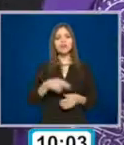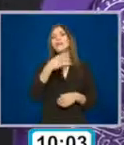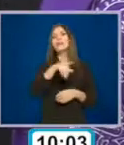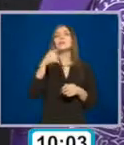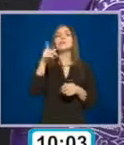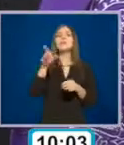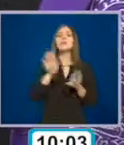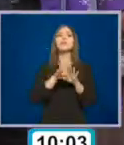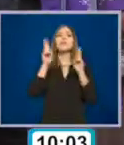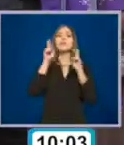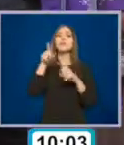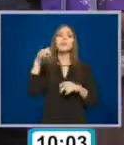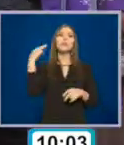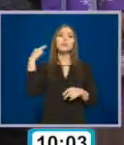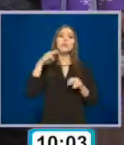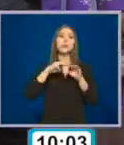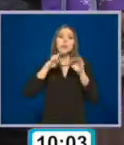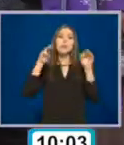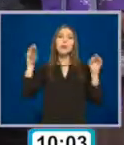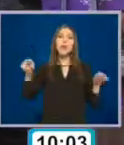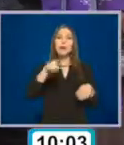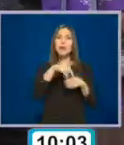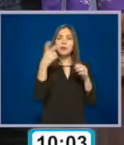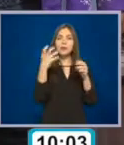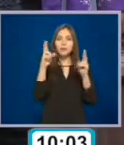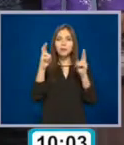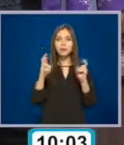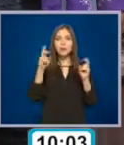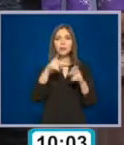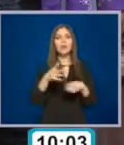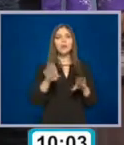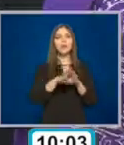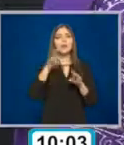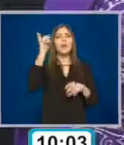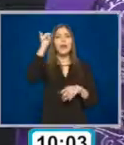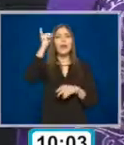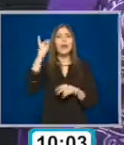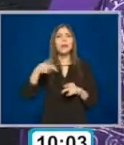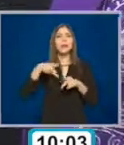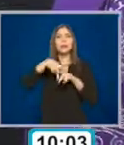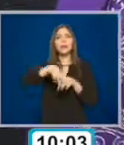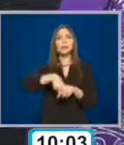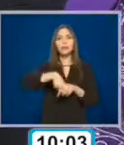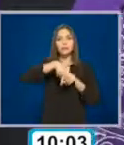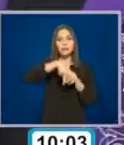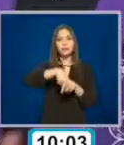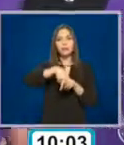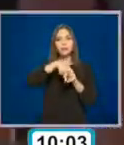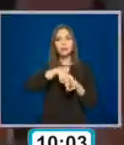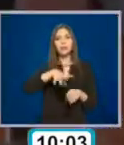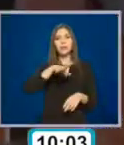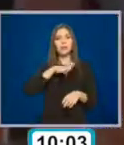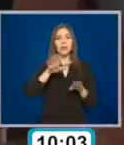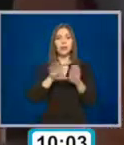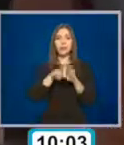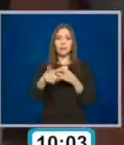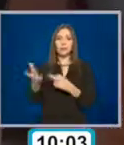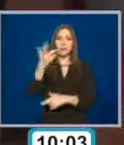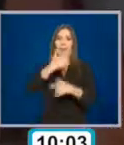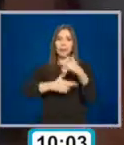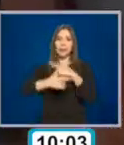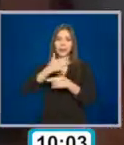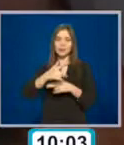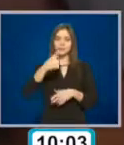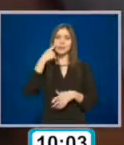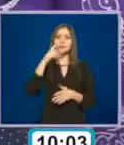Michoacán, pues hubo algunas tomas a caballo, fue más que nada eso, mi regreso. Llegué para